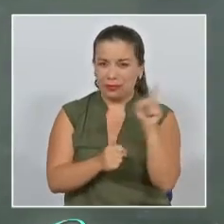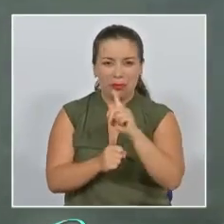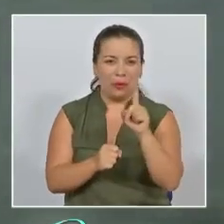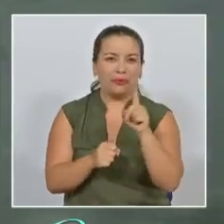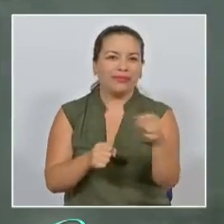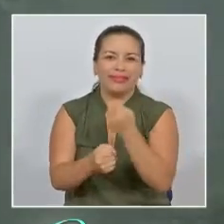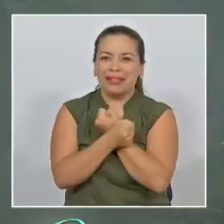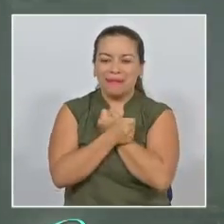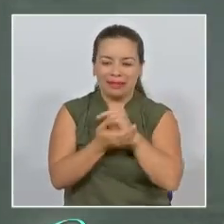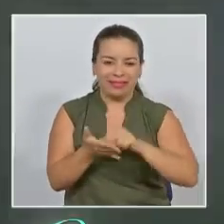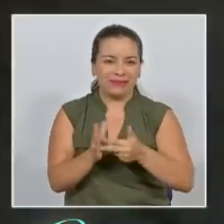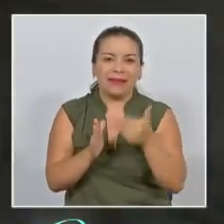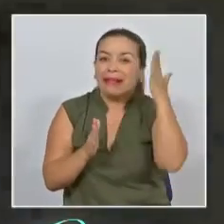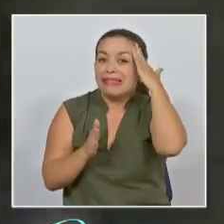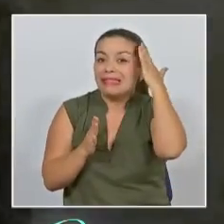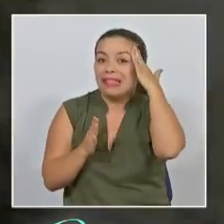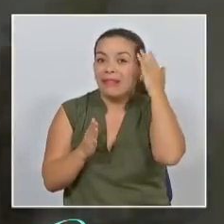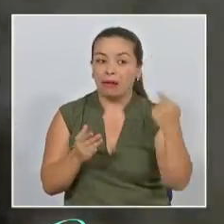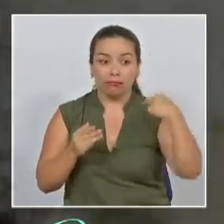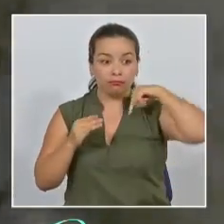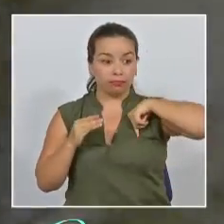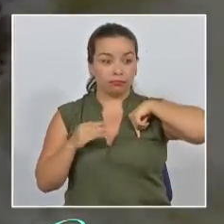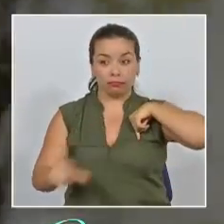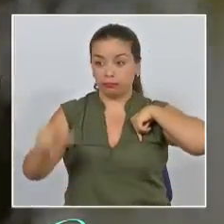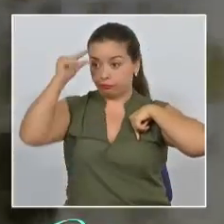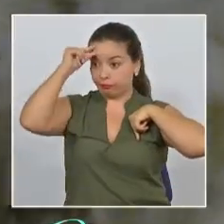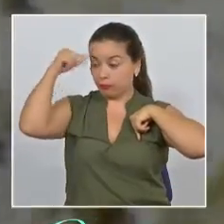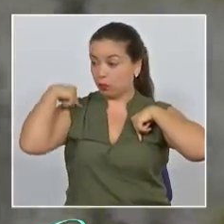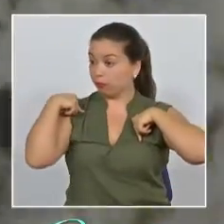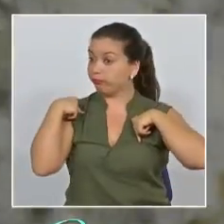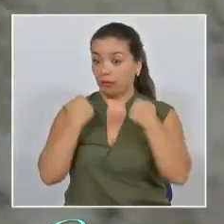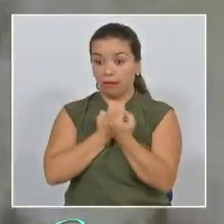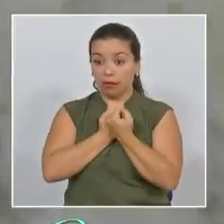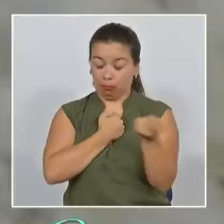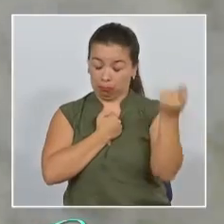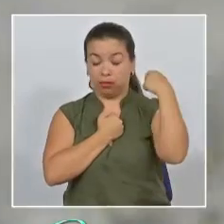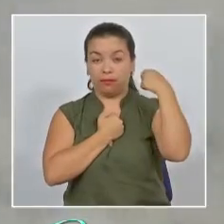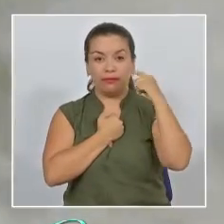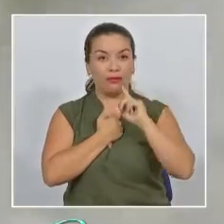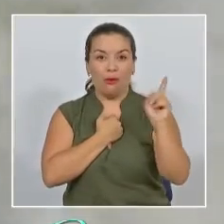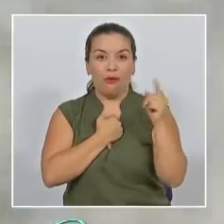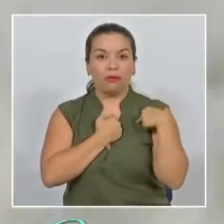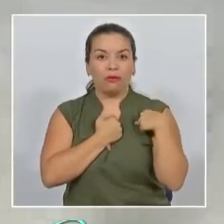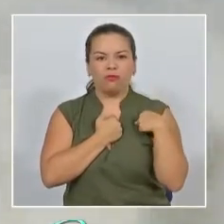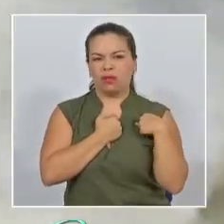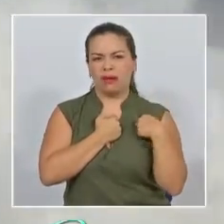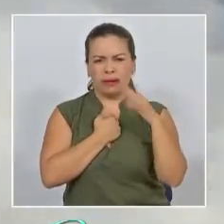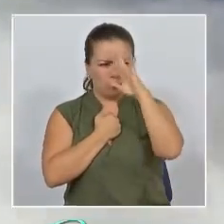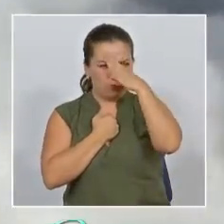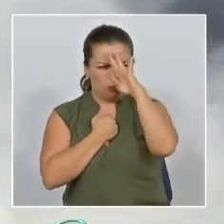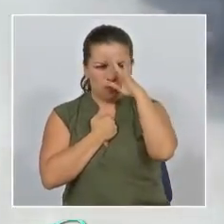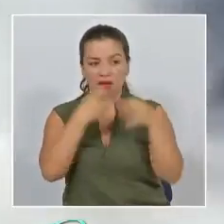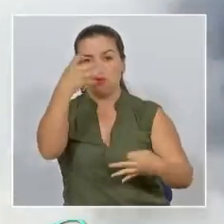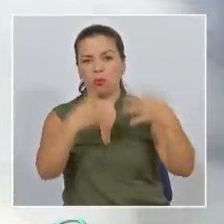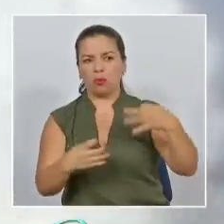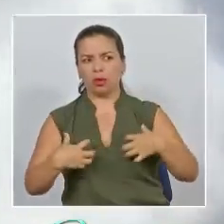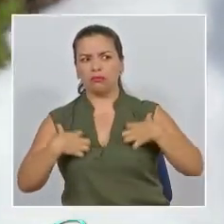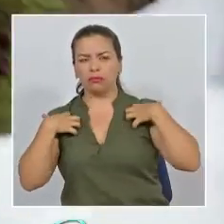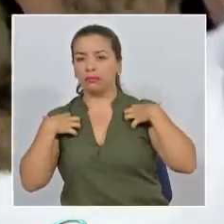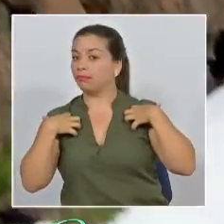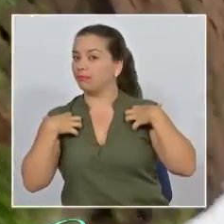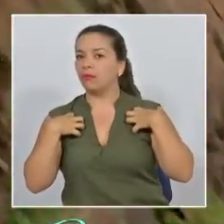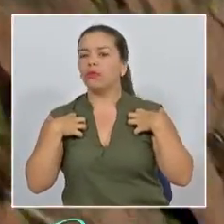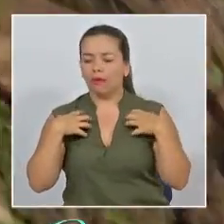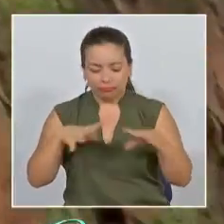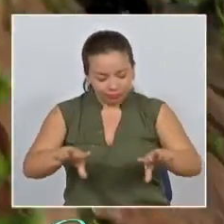saber, no es una condición ni un estado mental. Cuando amas no dudas, ni juzgas, ni temes. Estás en un estado